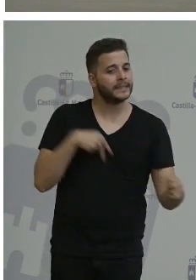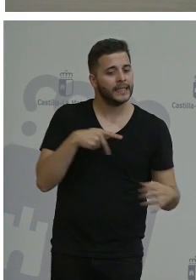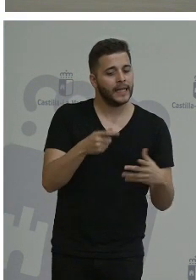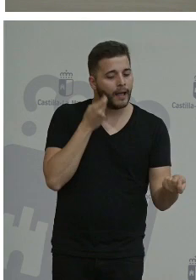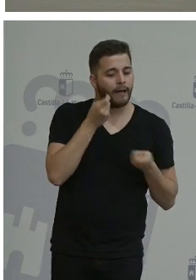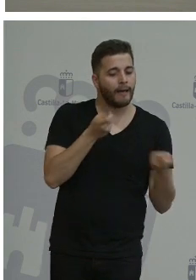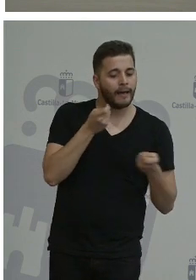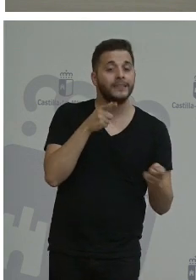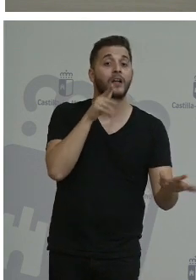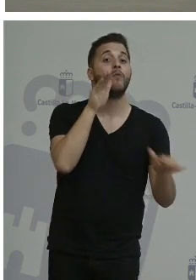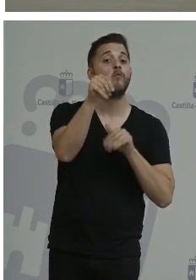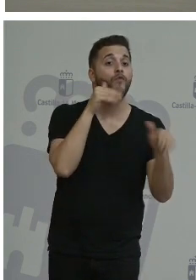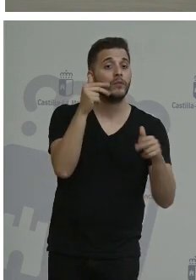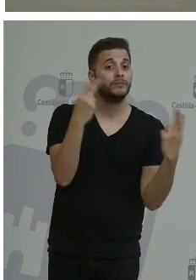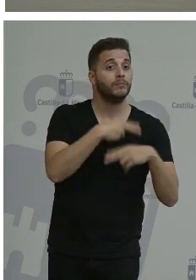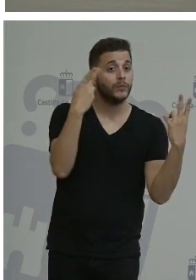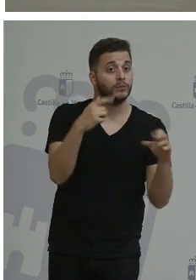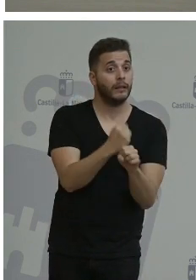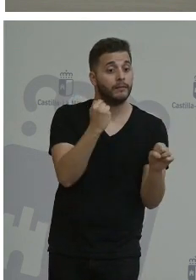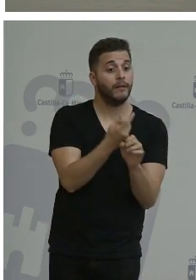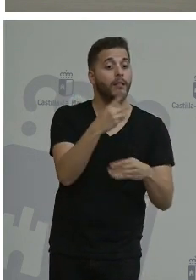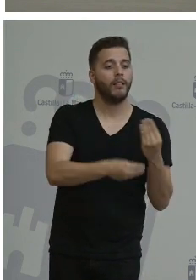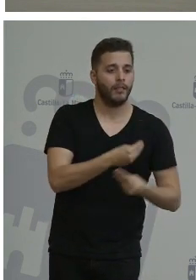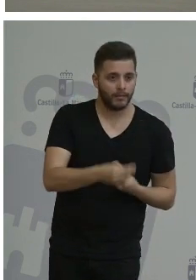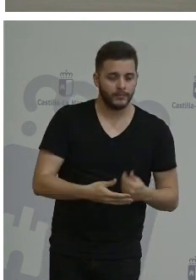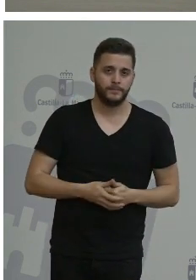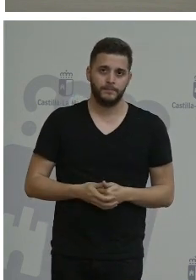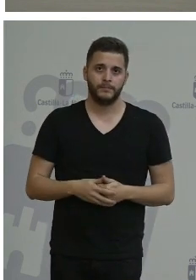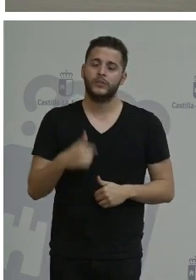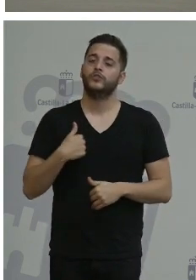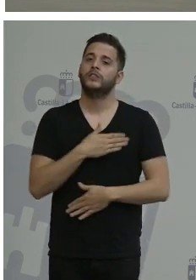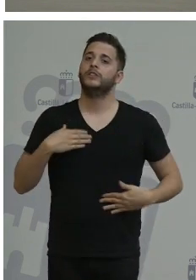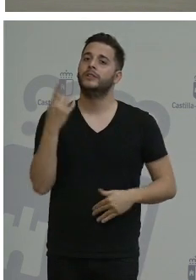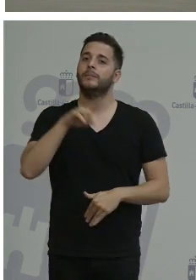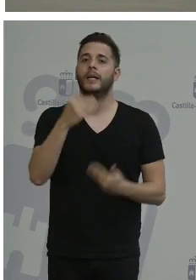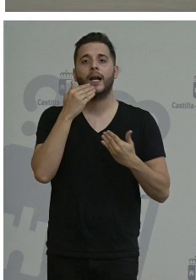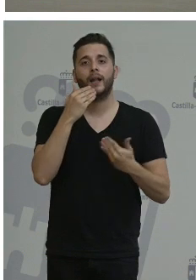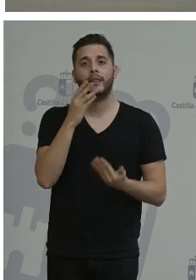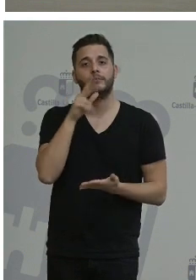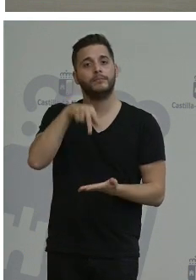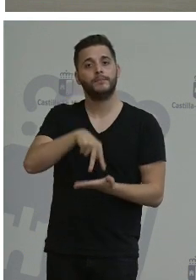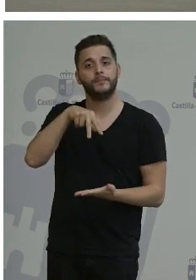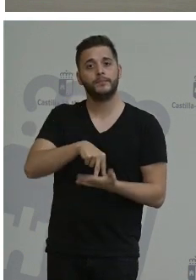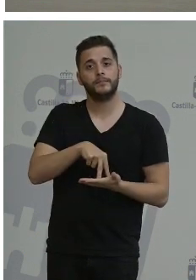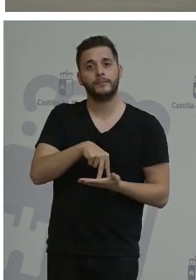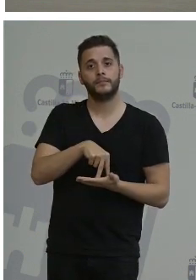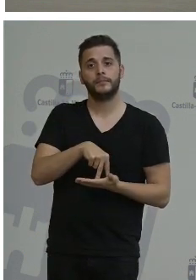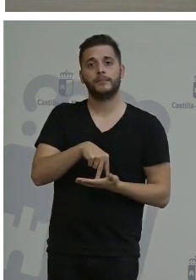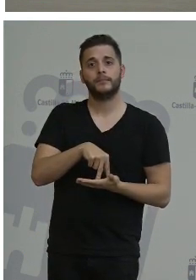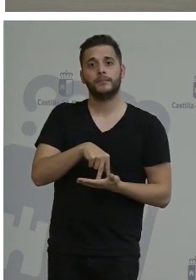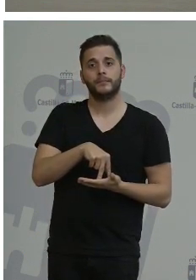convocatorias, las ofertas públicas de empleo, etcétera. Quería también agradecer la presencia en este